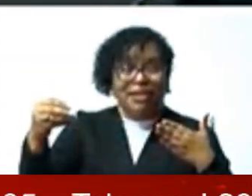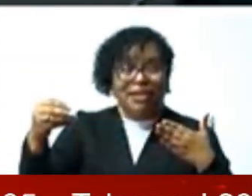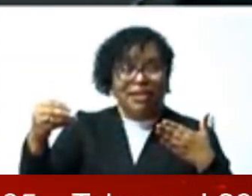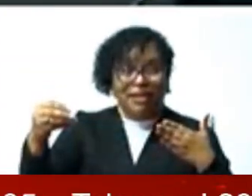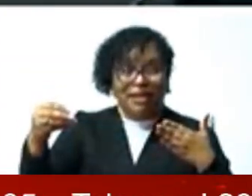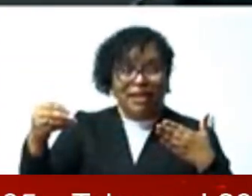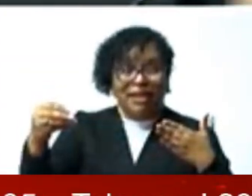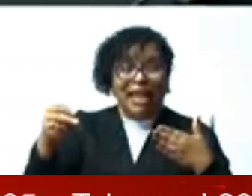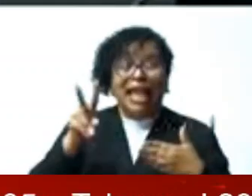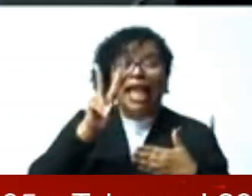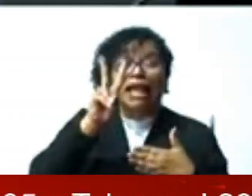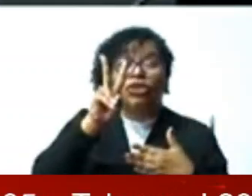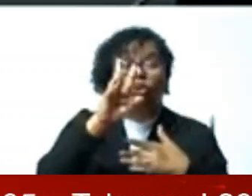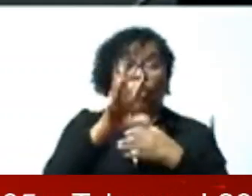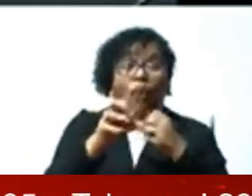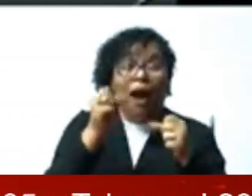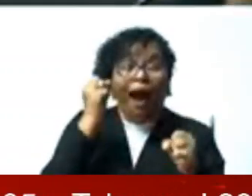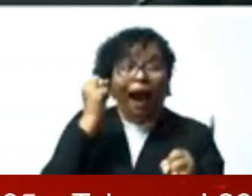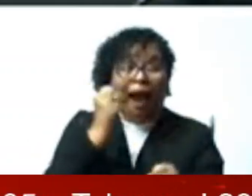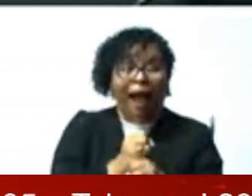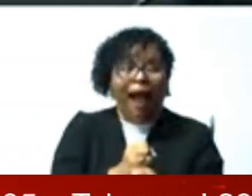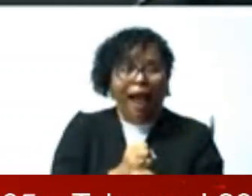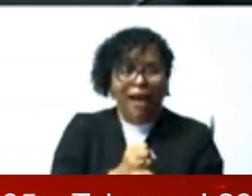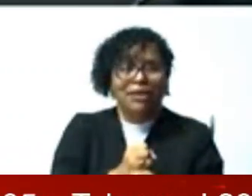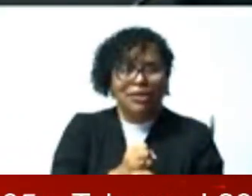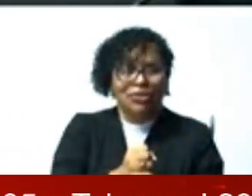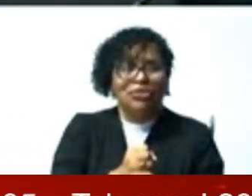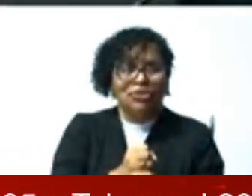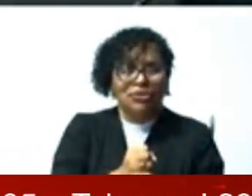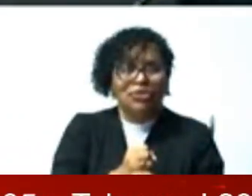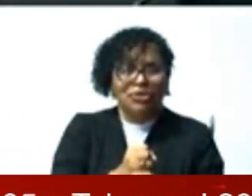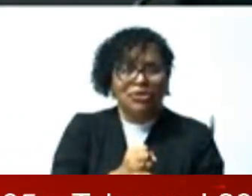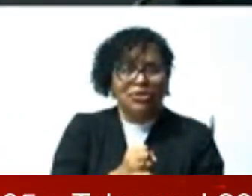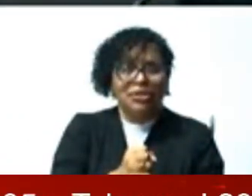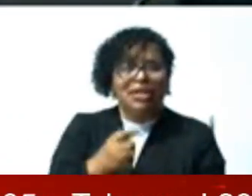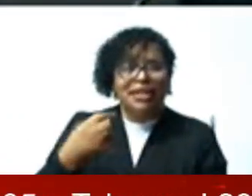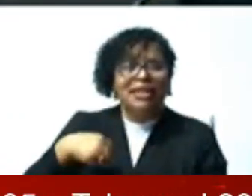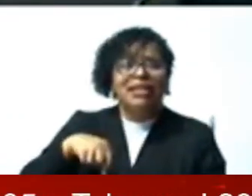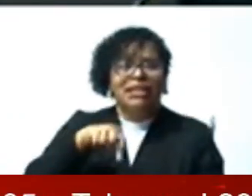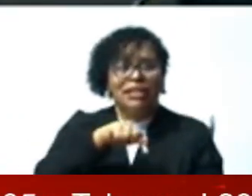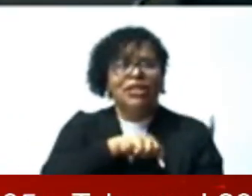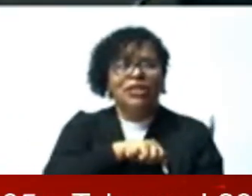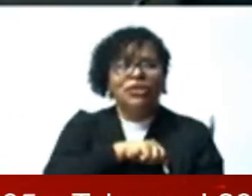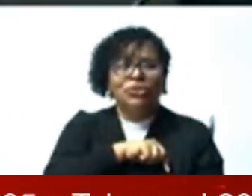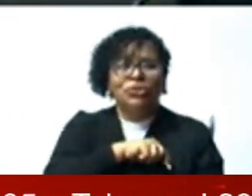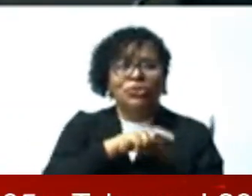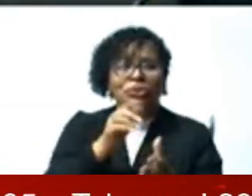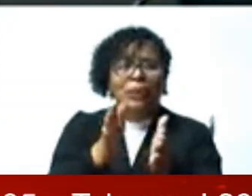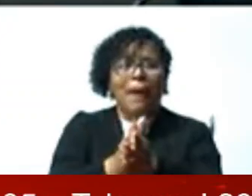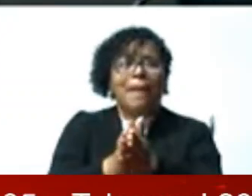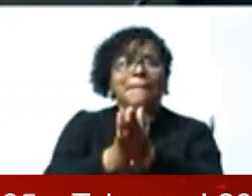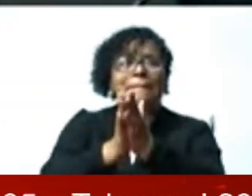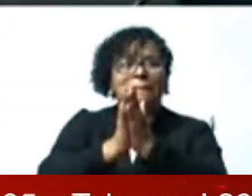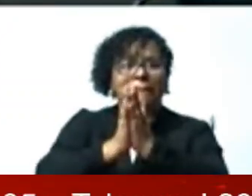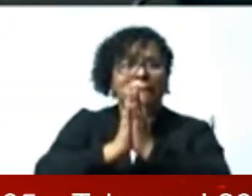19.000 millones de dólares en 2 años. Y nosotros tomamos, para ir concluyendo,